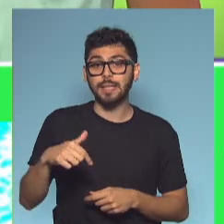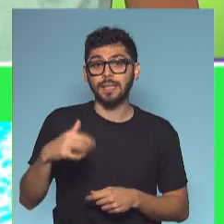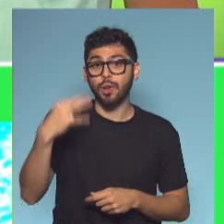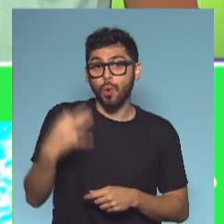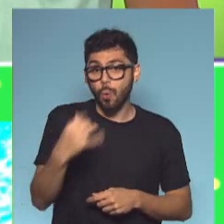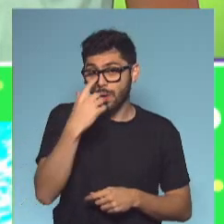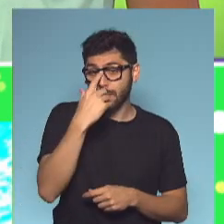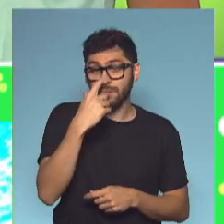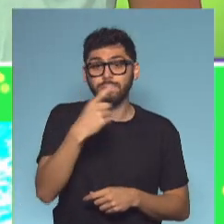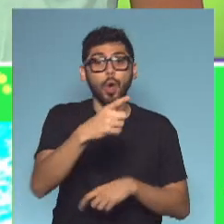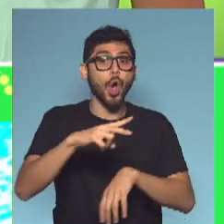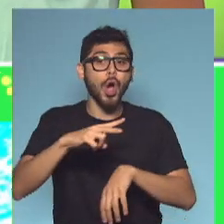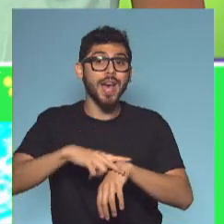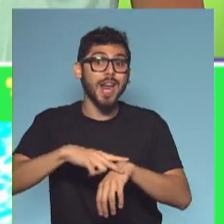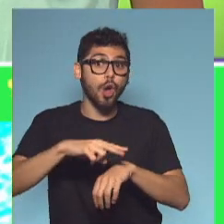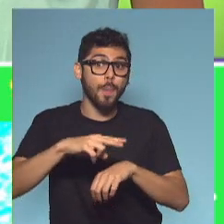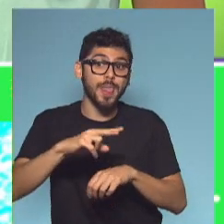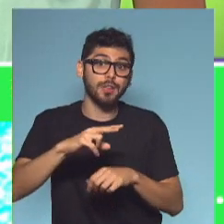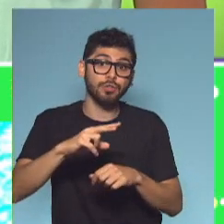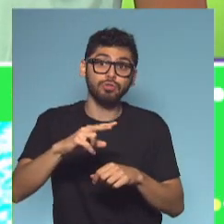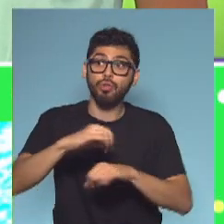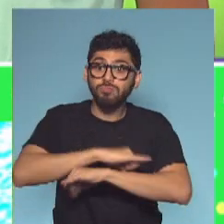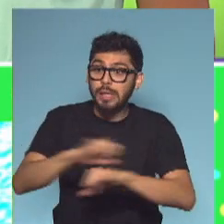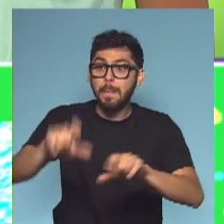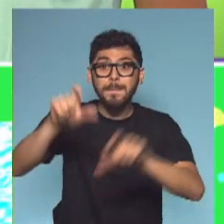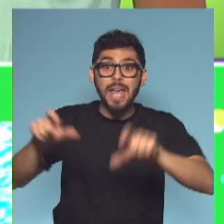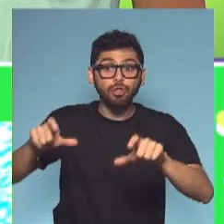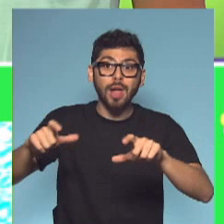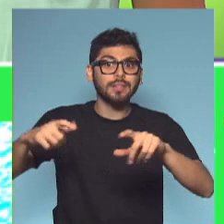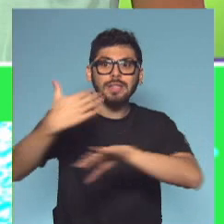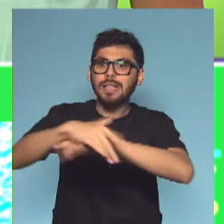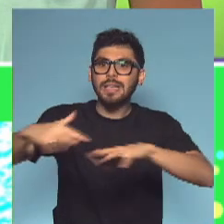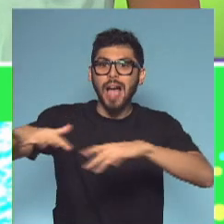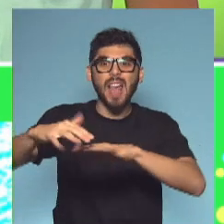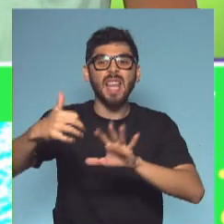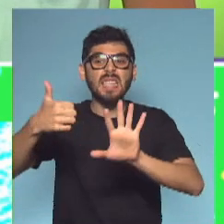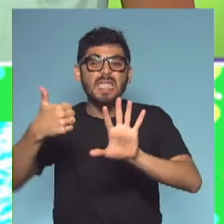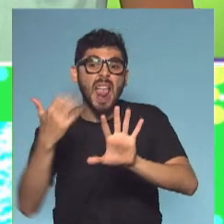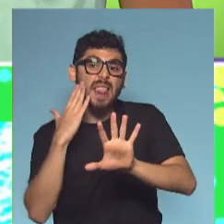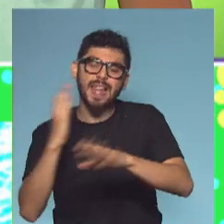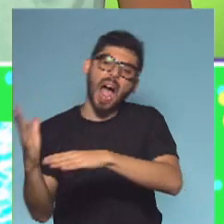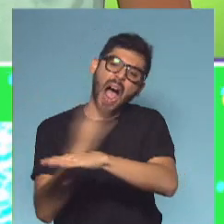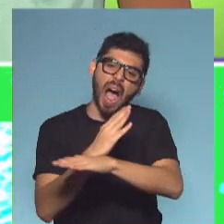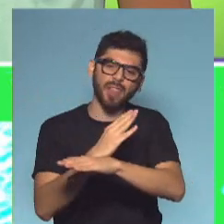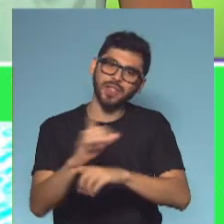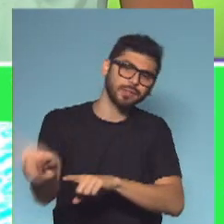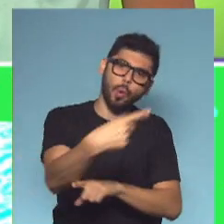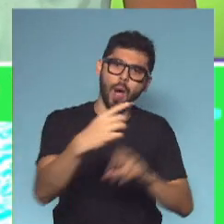nacional, la recomendación es que cualquier persona se devuelva a su casa antes de las 6 p.m. ¿Hay toque de